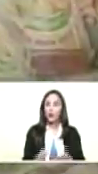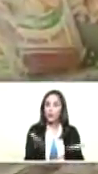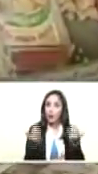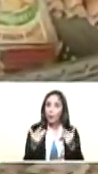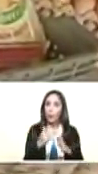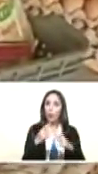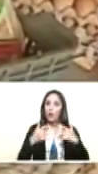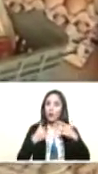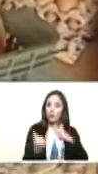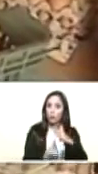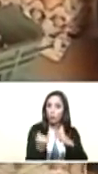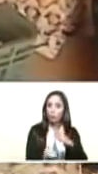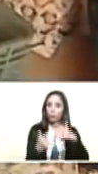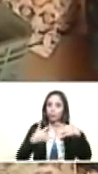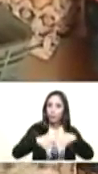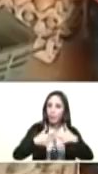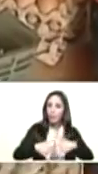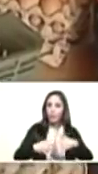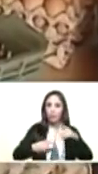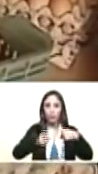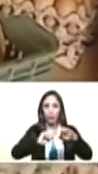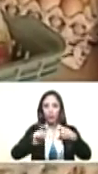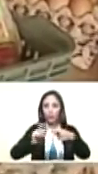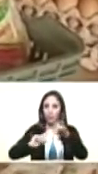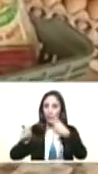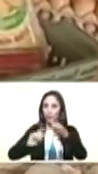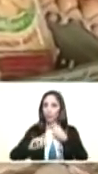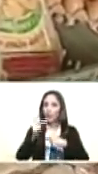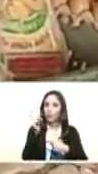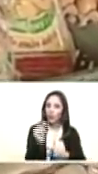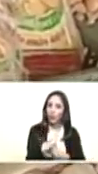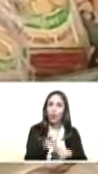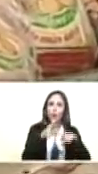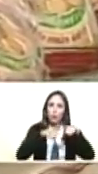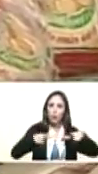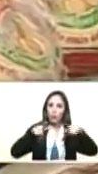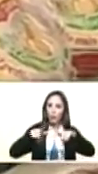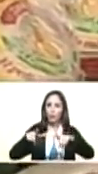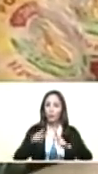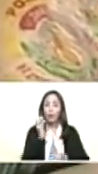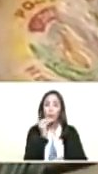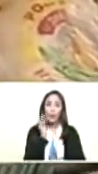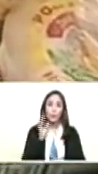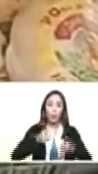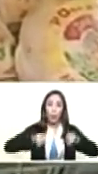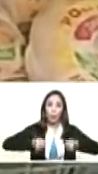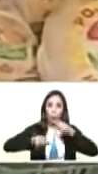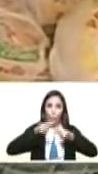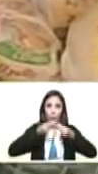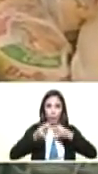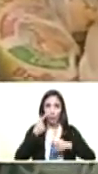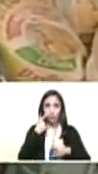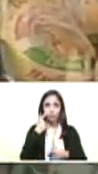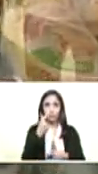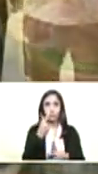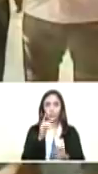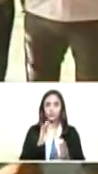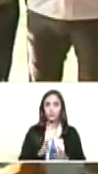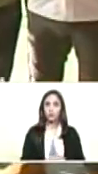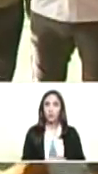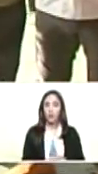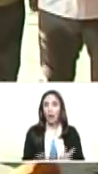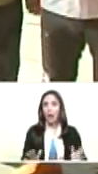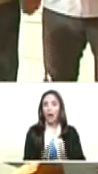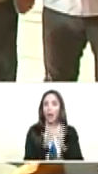instituciones. La más importante, los CLAP. Porque los CLAP organiza dos elementos claves de la sociedad. La familia y